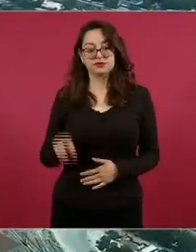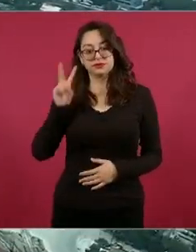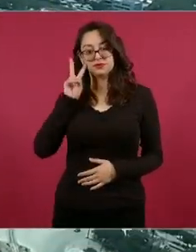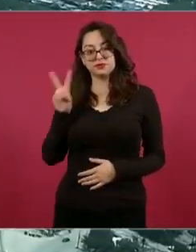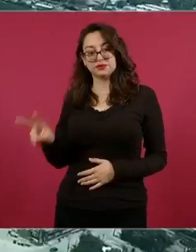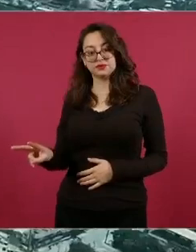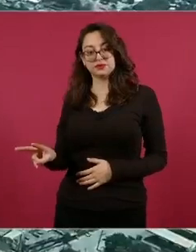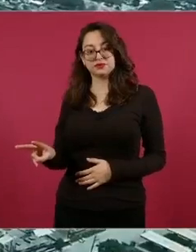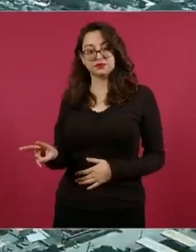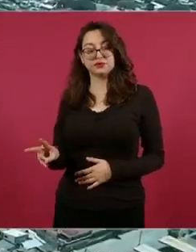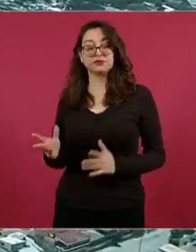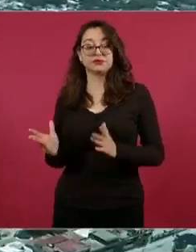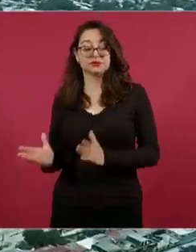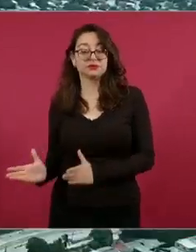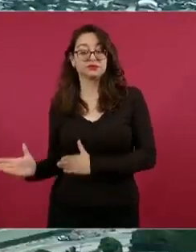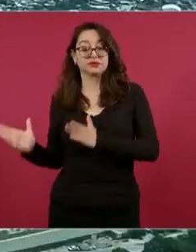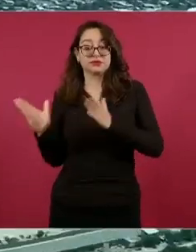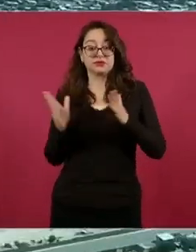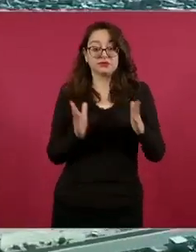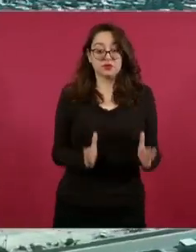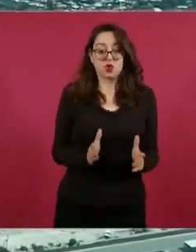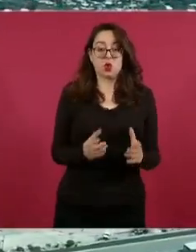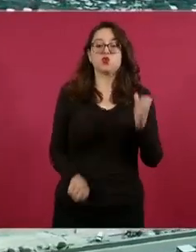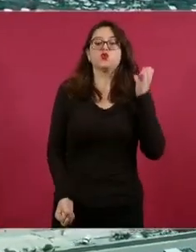Junto vamos a ver ahora el nuevo.